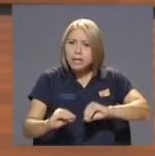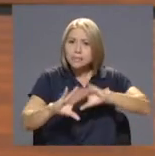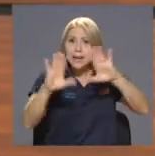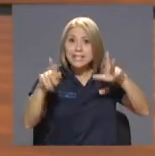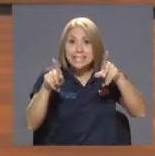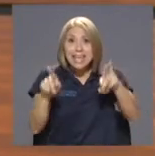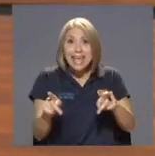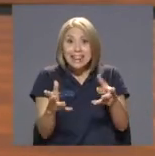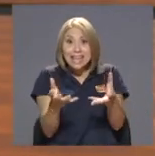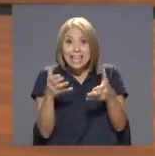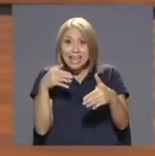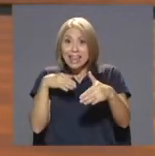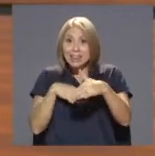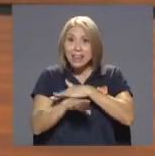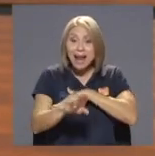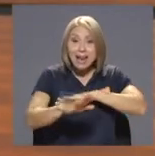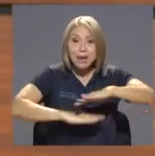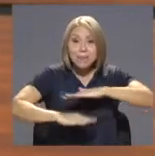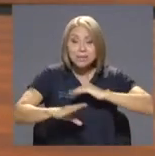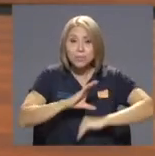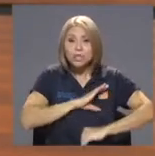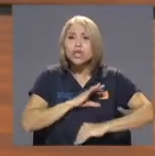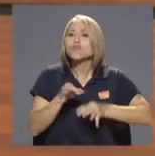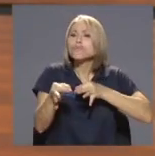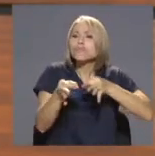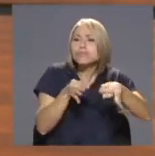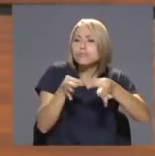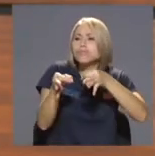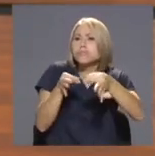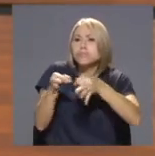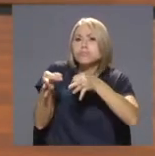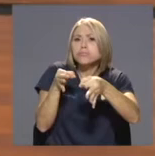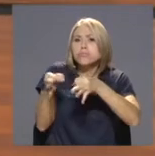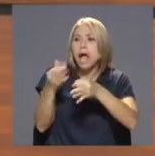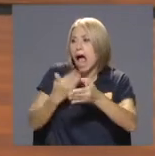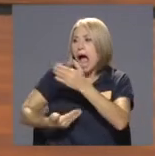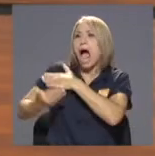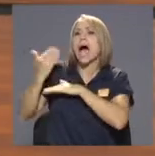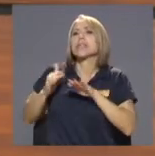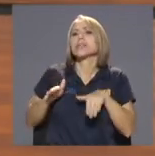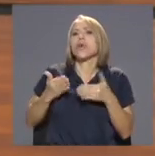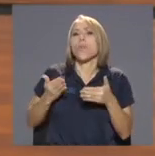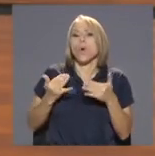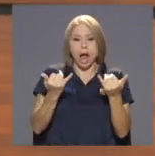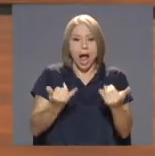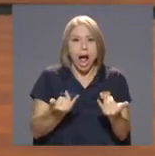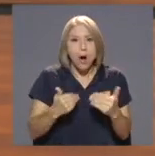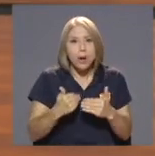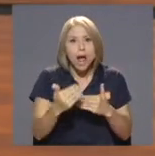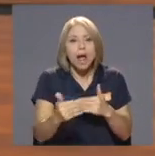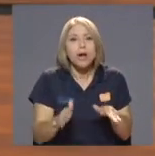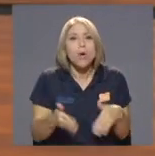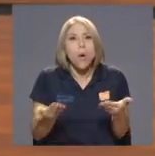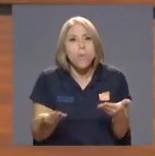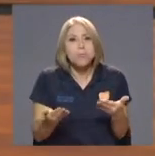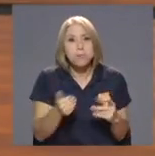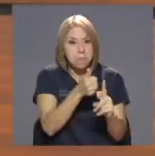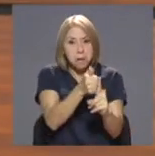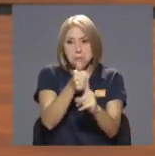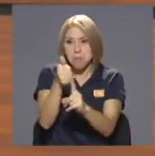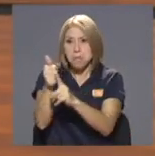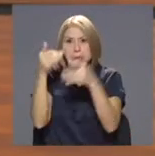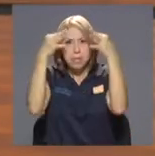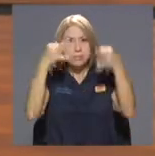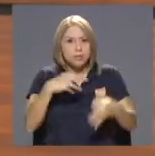quiere entrar a hacer el básico policial. Se les explica de cómo era antes y cómo es la realidad a la cual ellos entran. Y es una decisión completamente